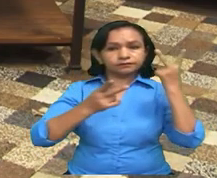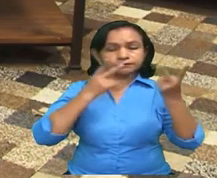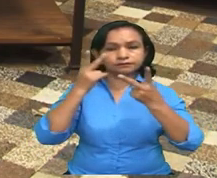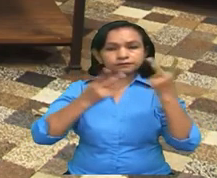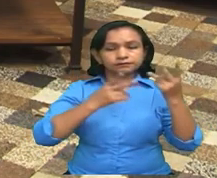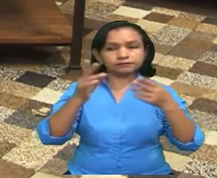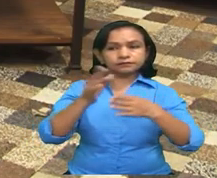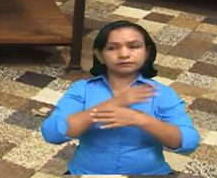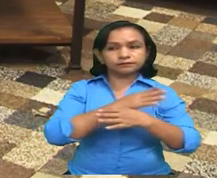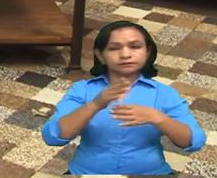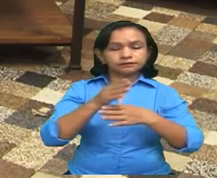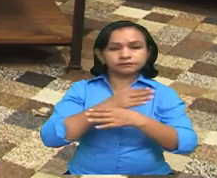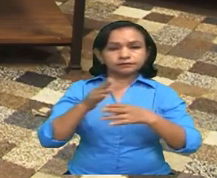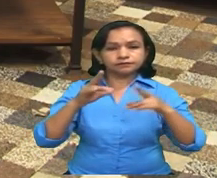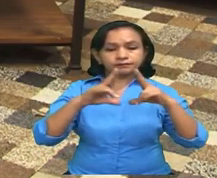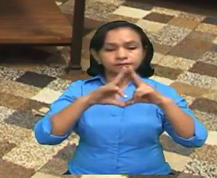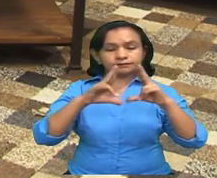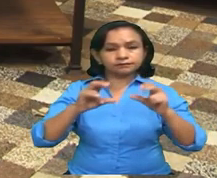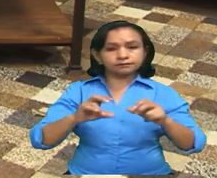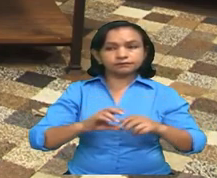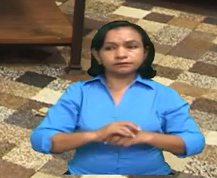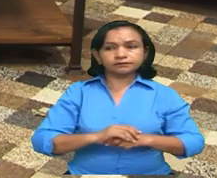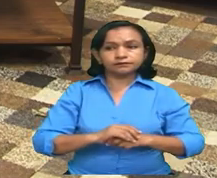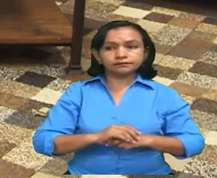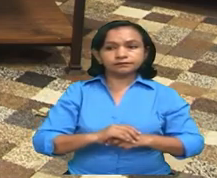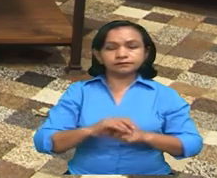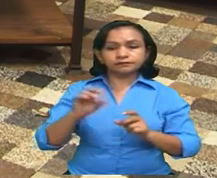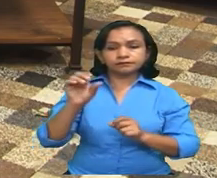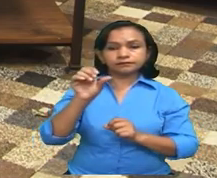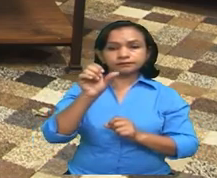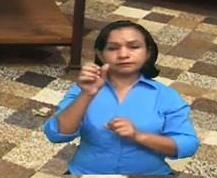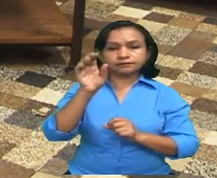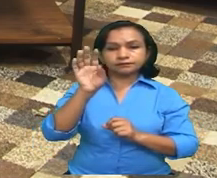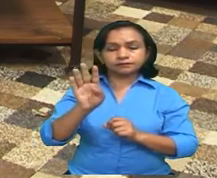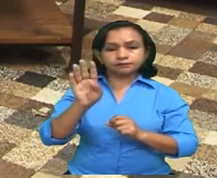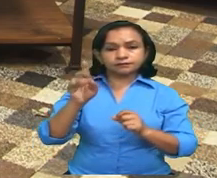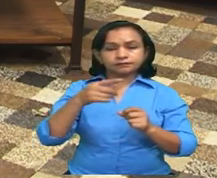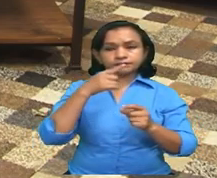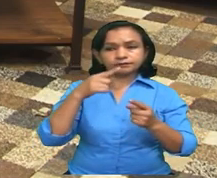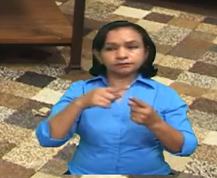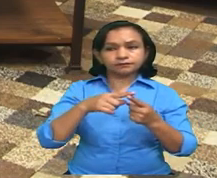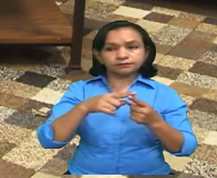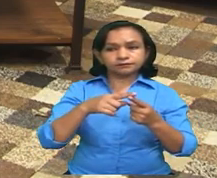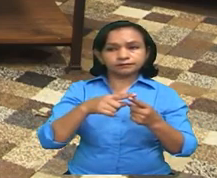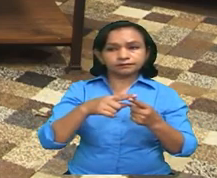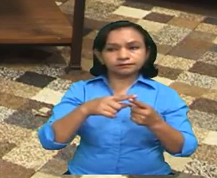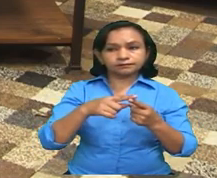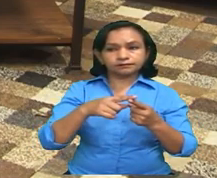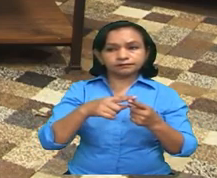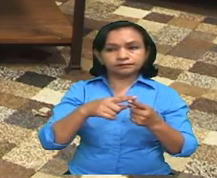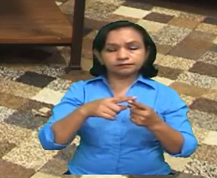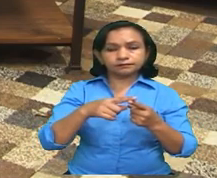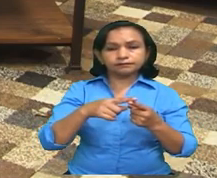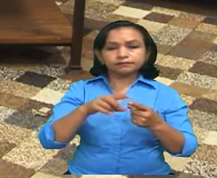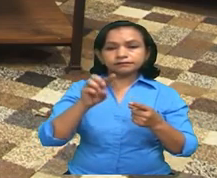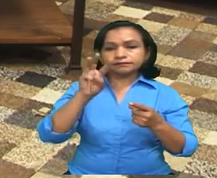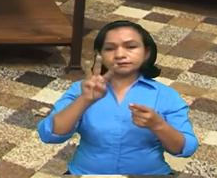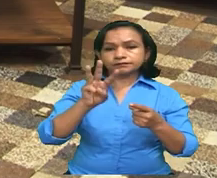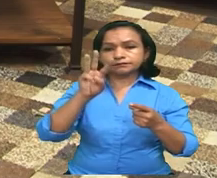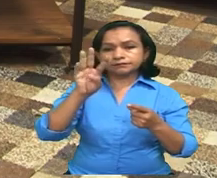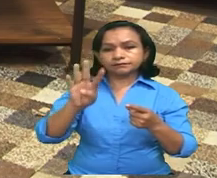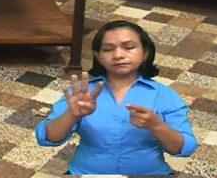estos productos tan creativos que podemos ver en distintas zonas del país. Y además de esto se sumó otra actividad también